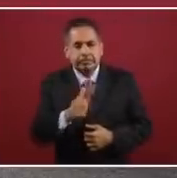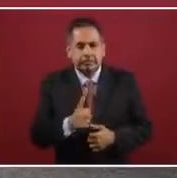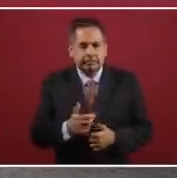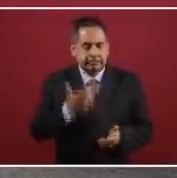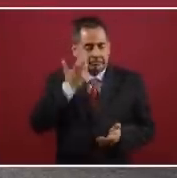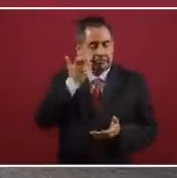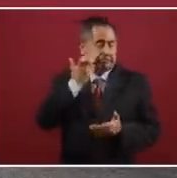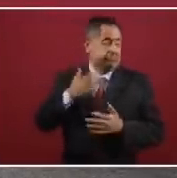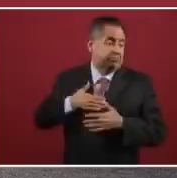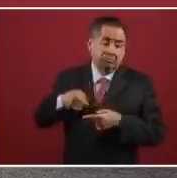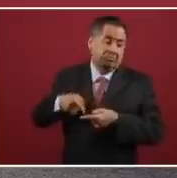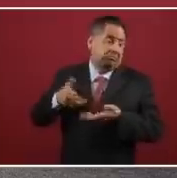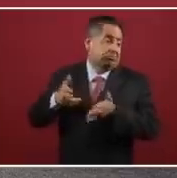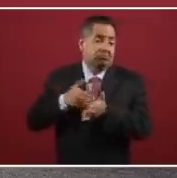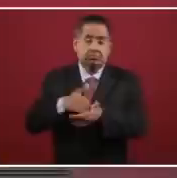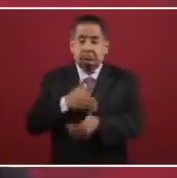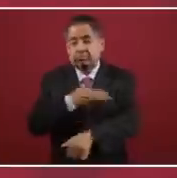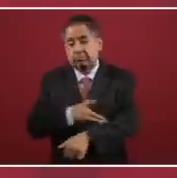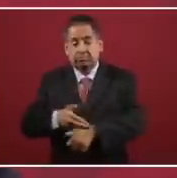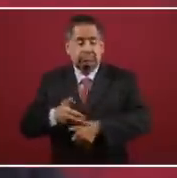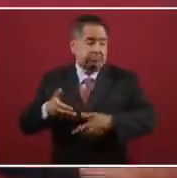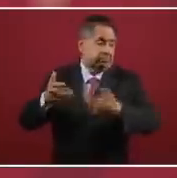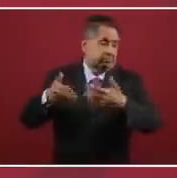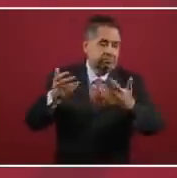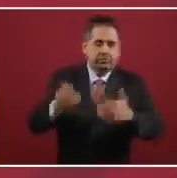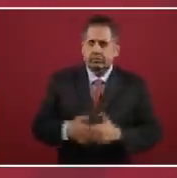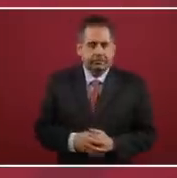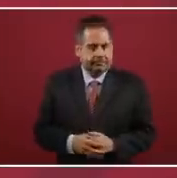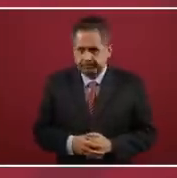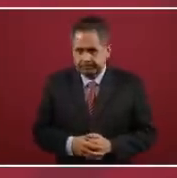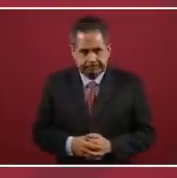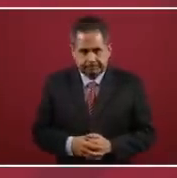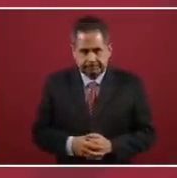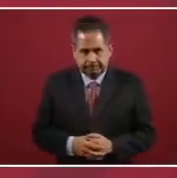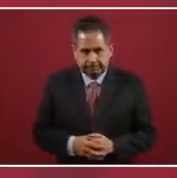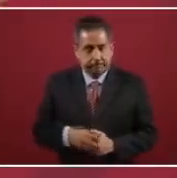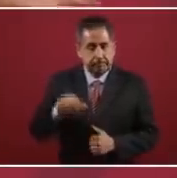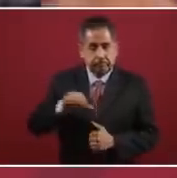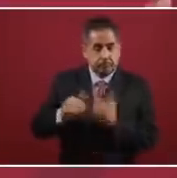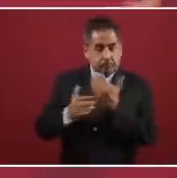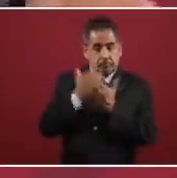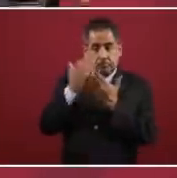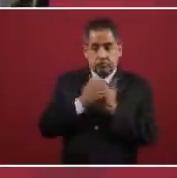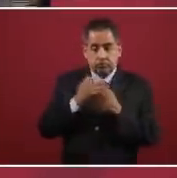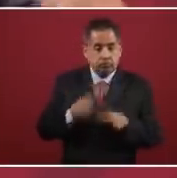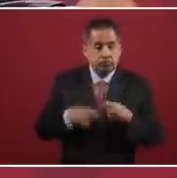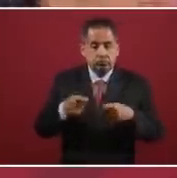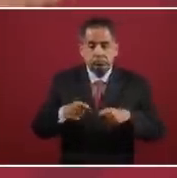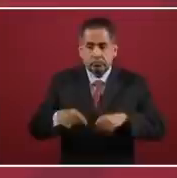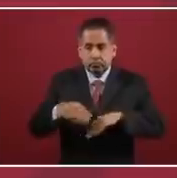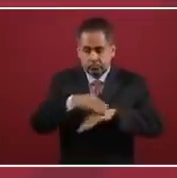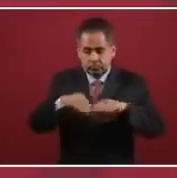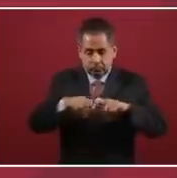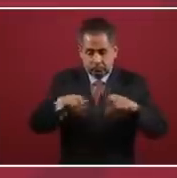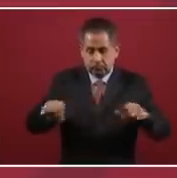Lo acabamos de padecer. Aquí yo en la mañana entregué un cheque, un papel